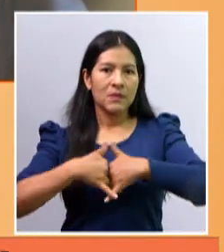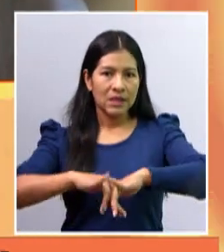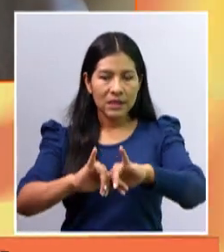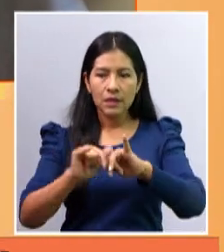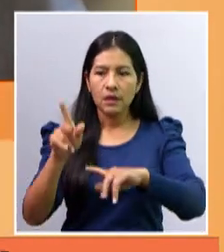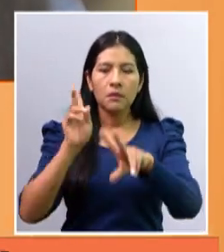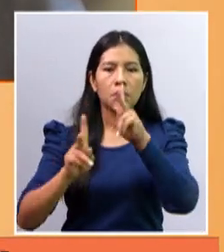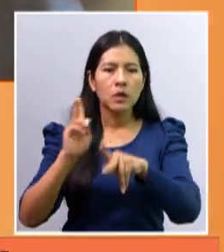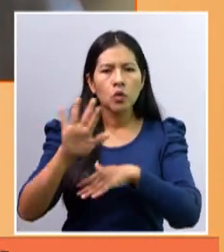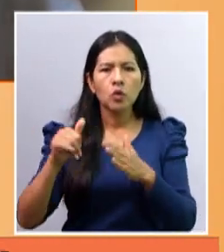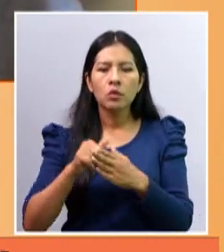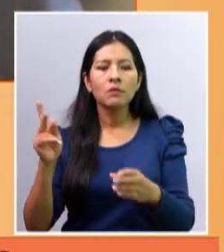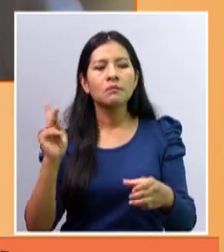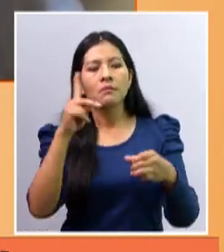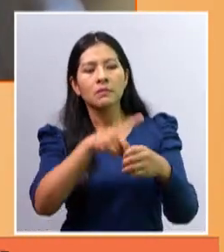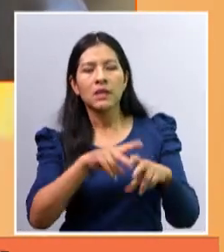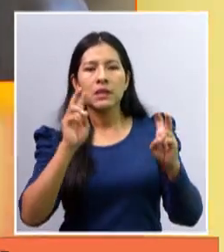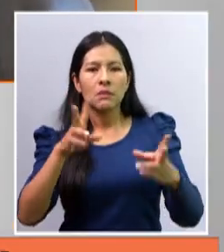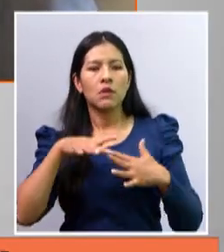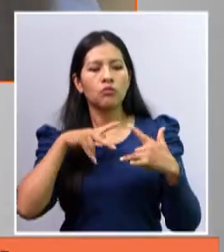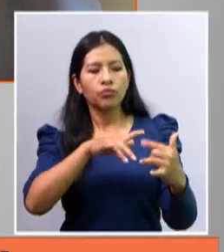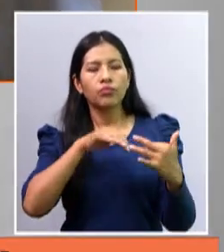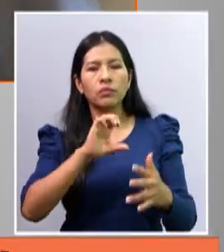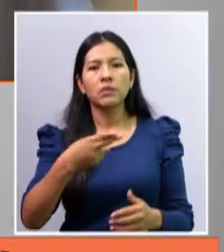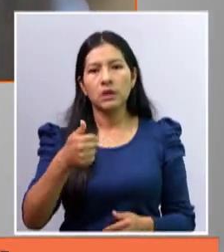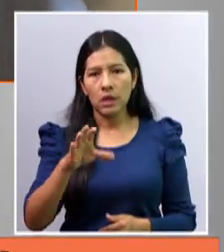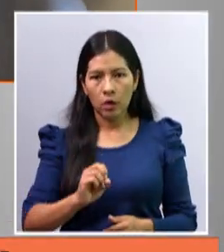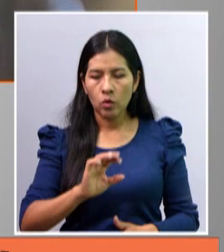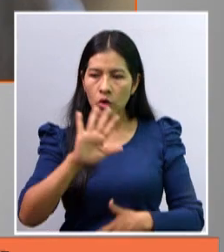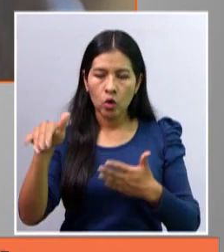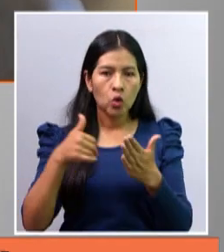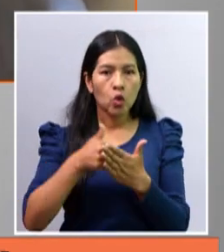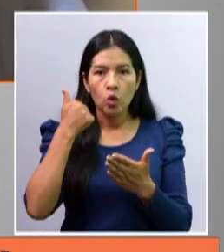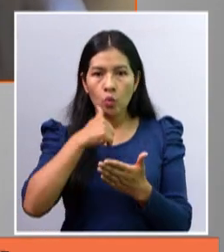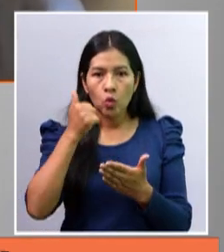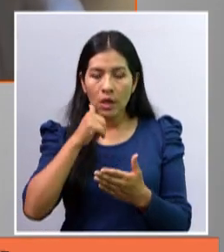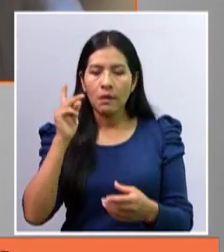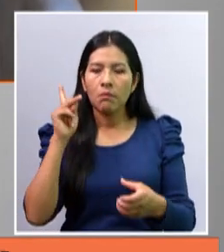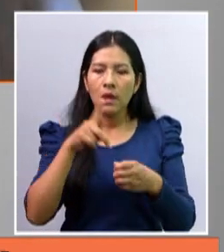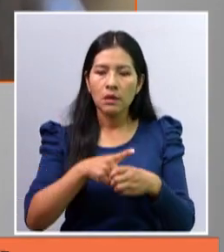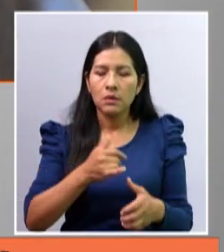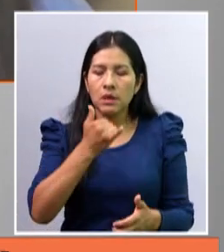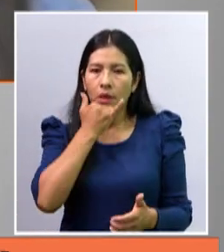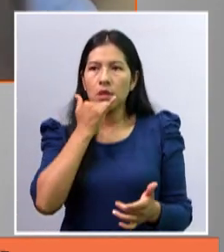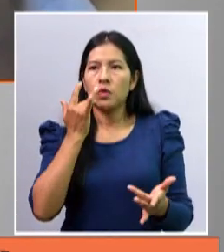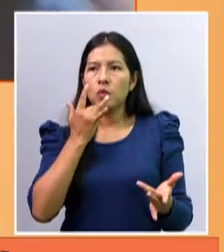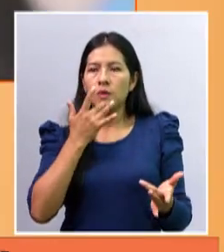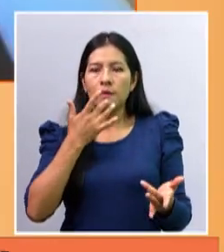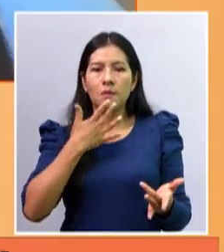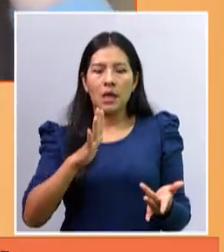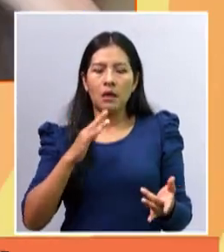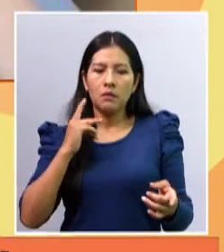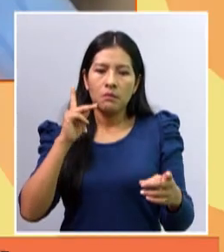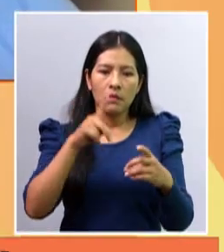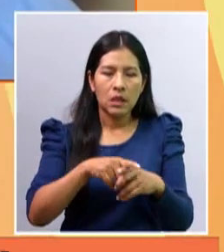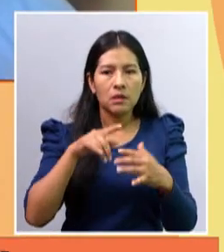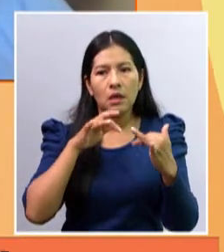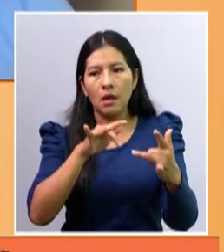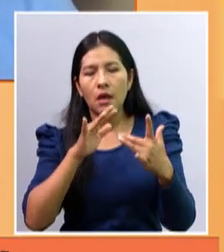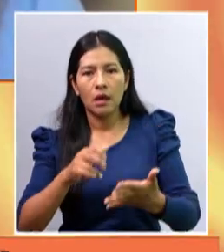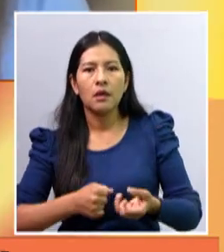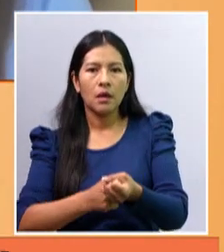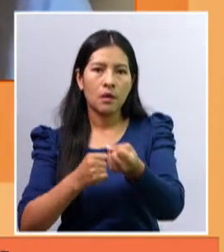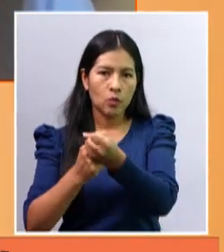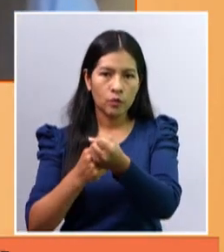han asistido a la guerra del Chaco no de las mujeres que han estado presentes sin querer en esta contienda Así que eso es